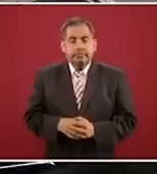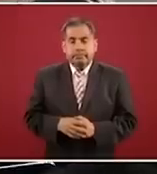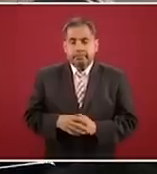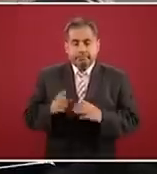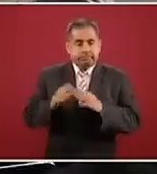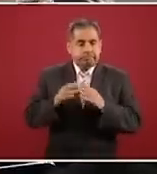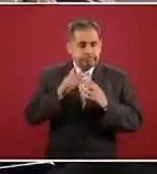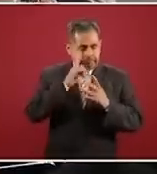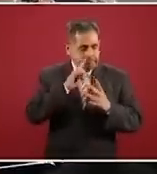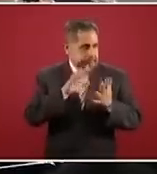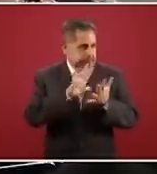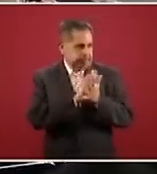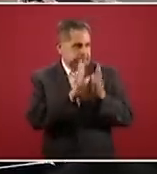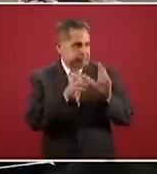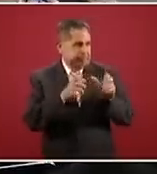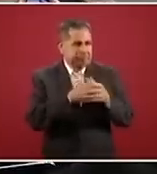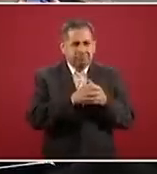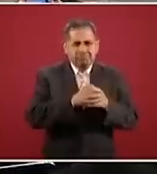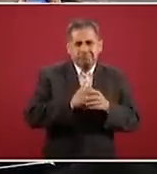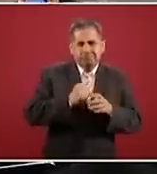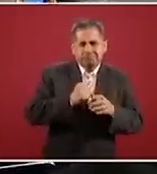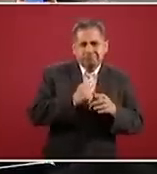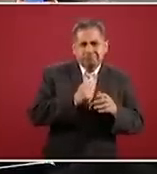bandas delictivas